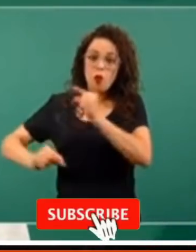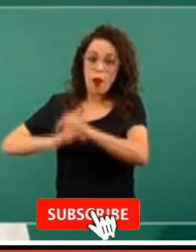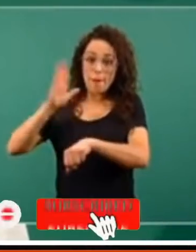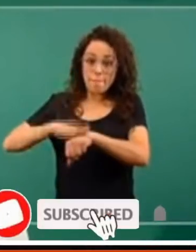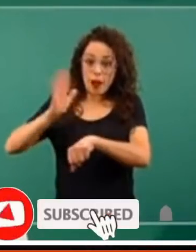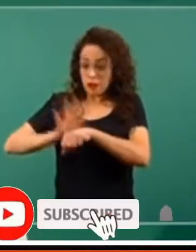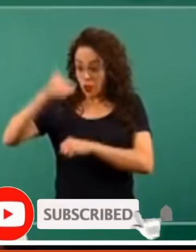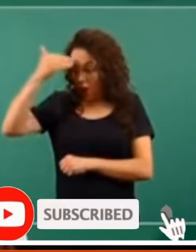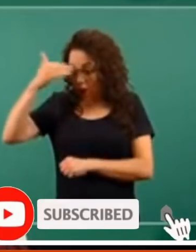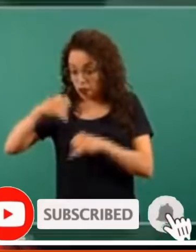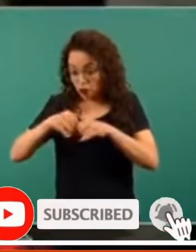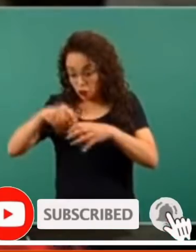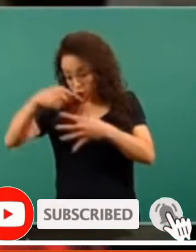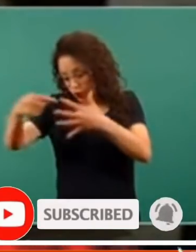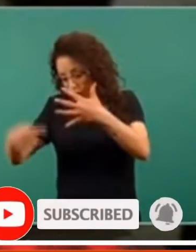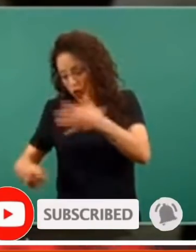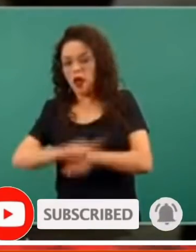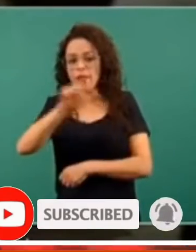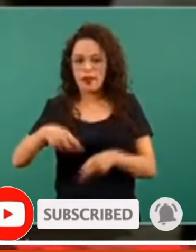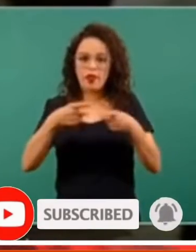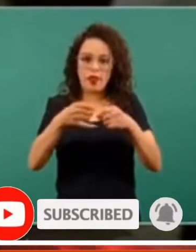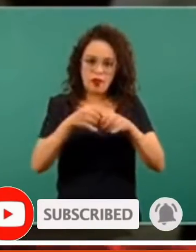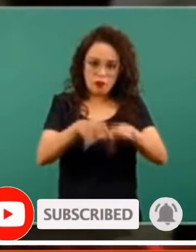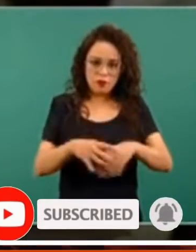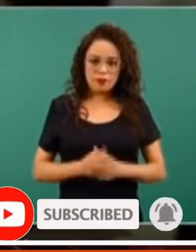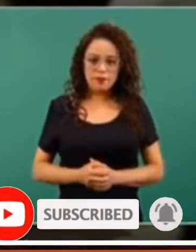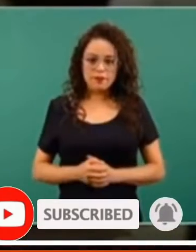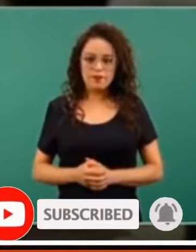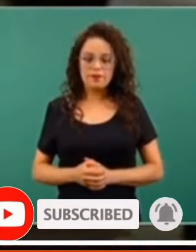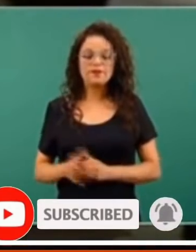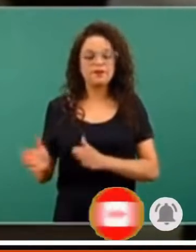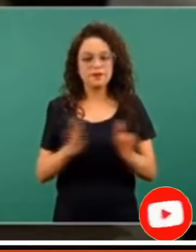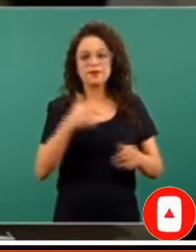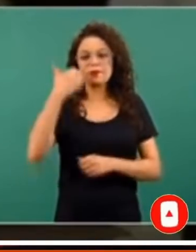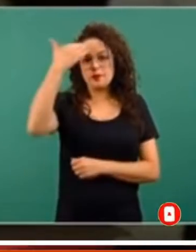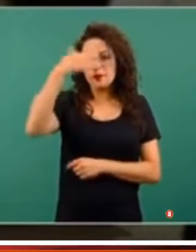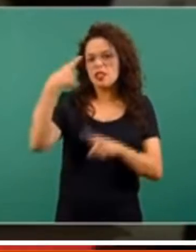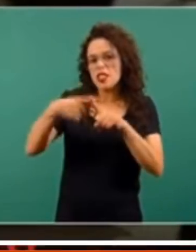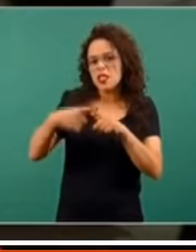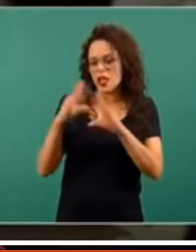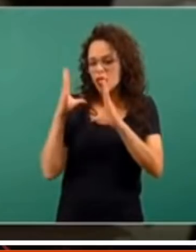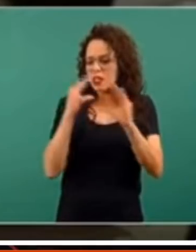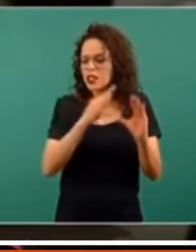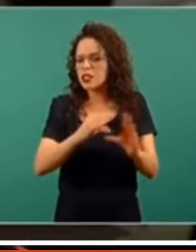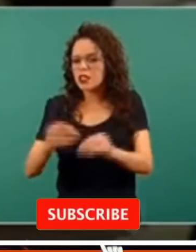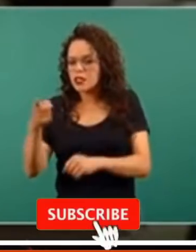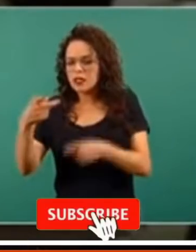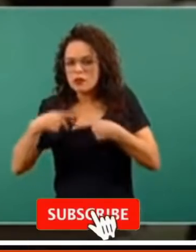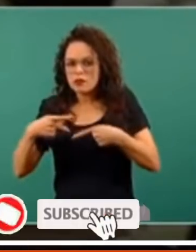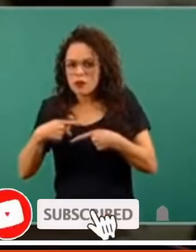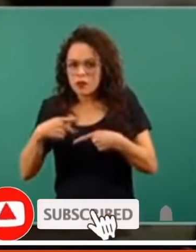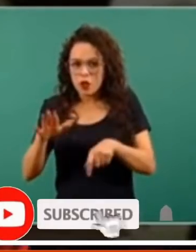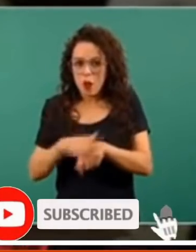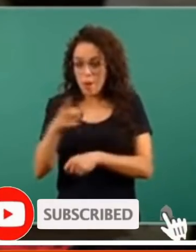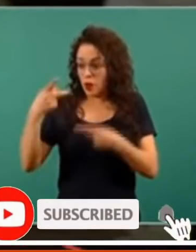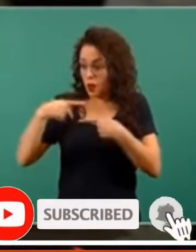procederá como corresponde. Ahora, ¿quién brindó la capacitación a estas personas? Porque si bien el Instituto Politécnico Nacional las recluta, sabemos que quien les